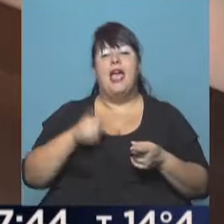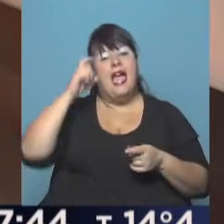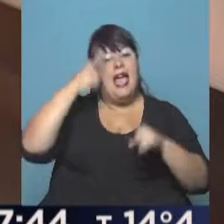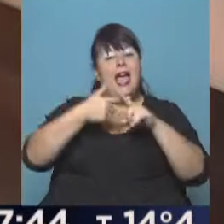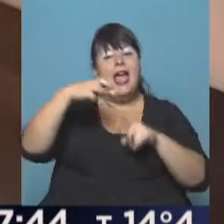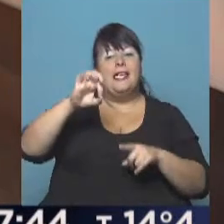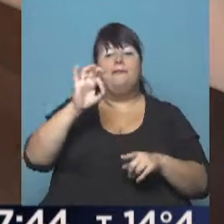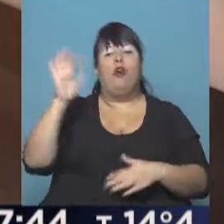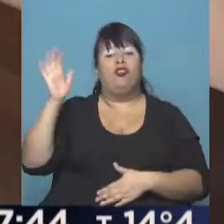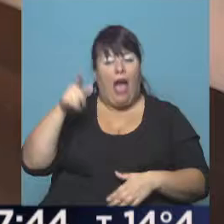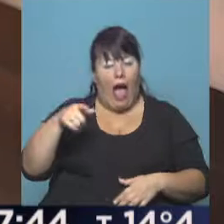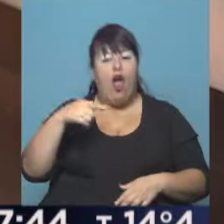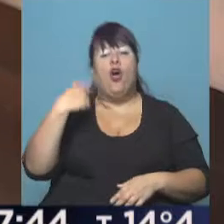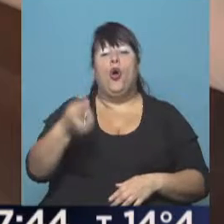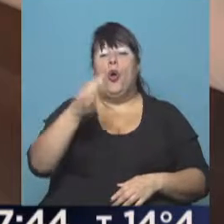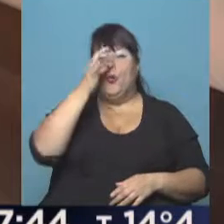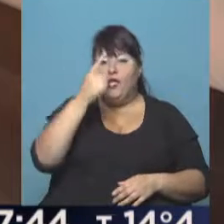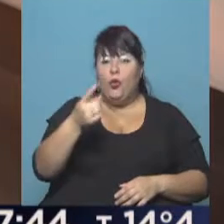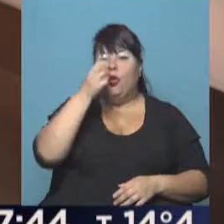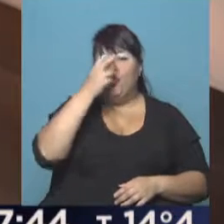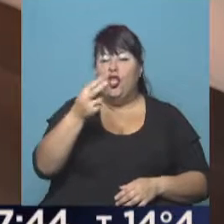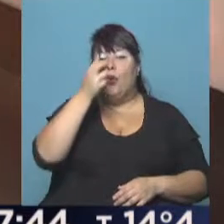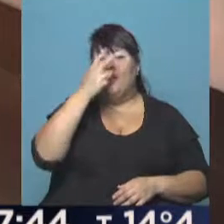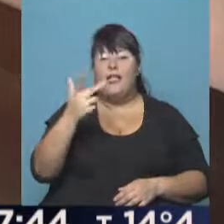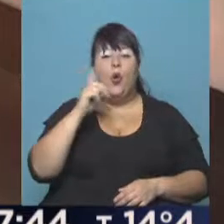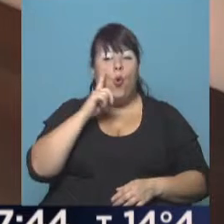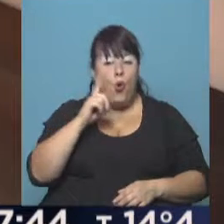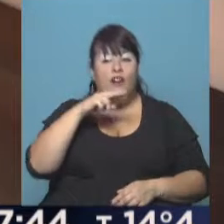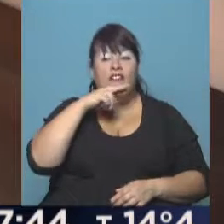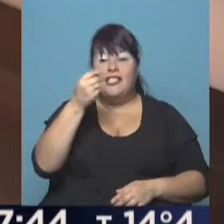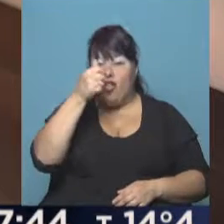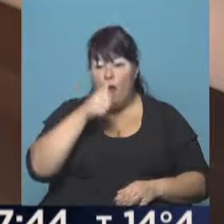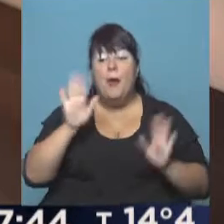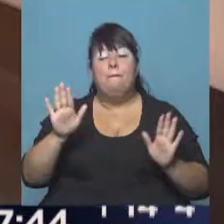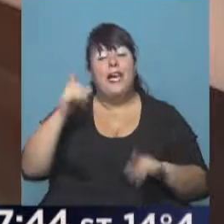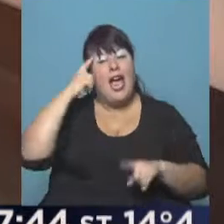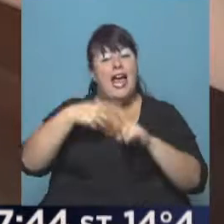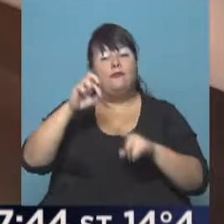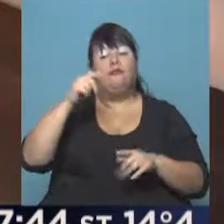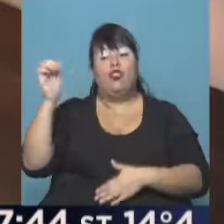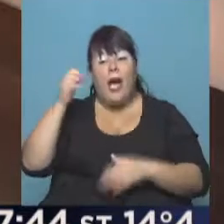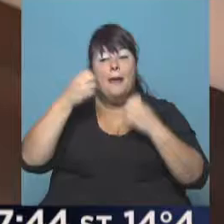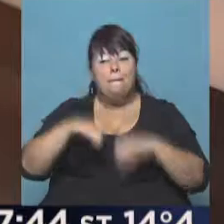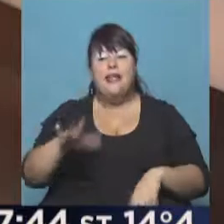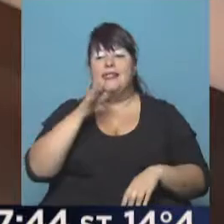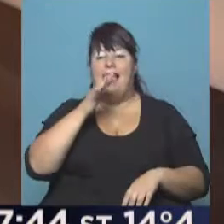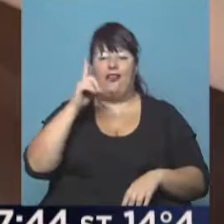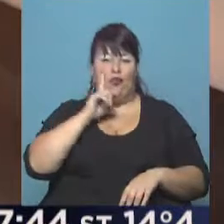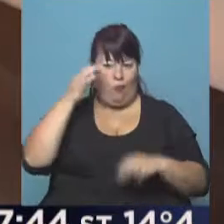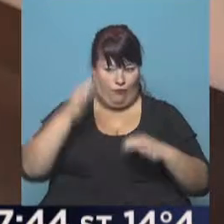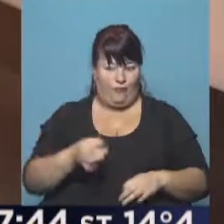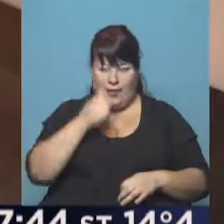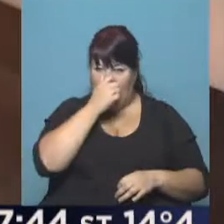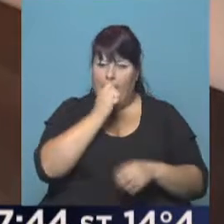Tango. El festival será 21, 22 y 23 de julio, viernes, sábado y domingo, pero Expo Tango será a partir del 14 de julio.